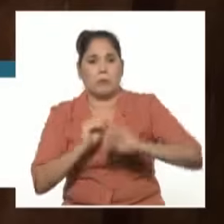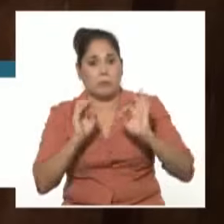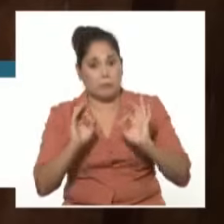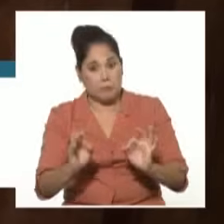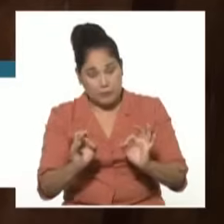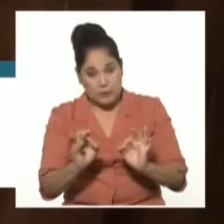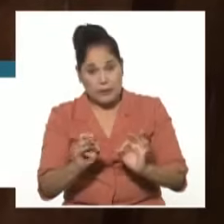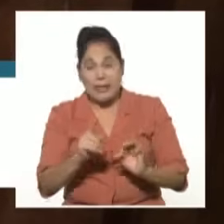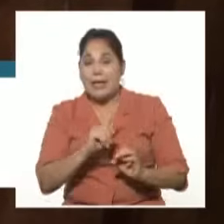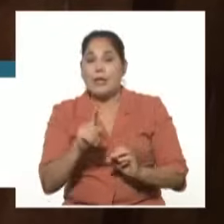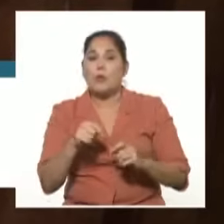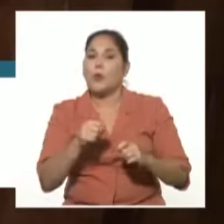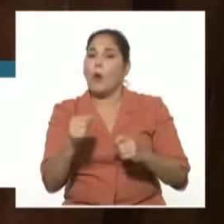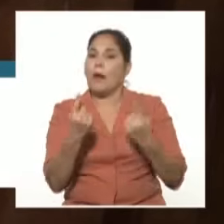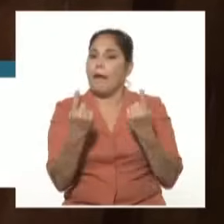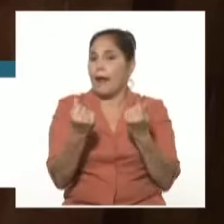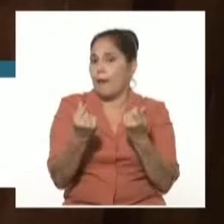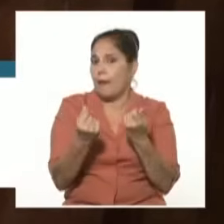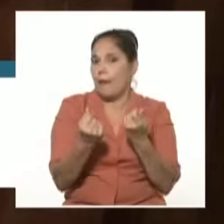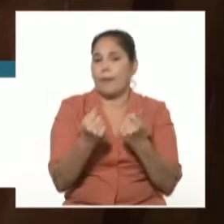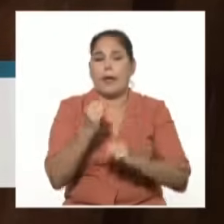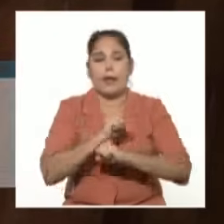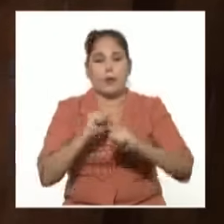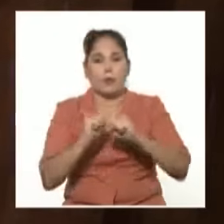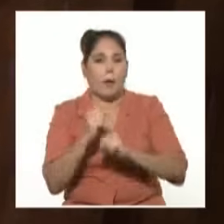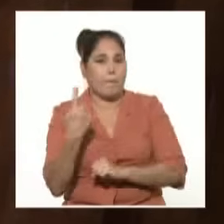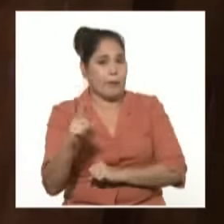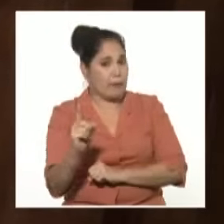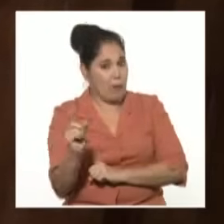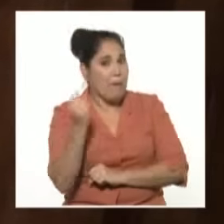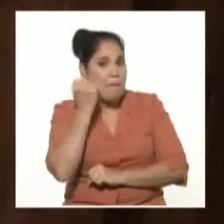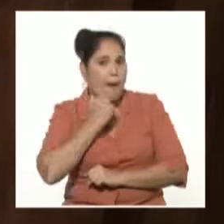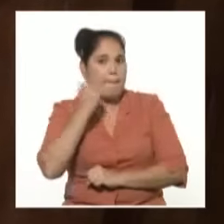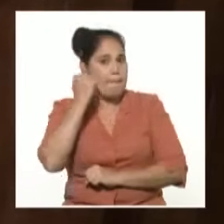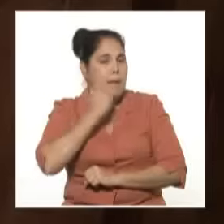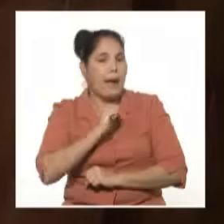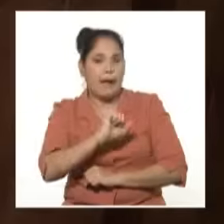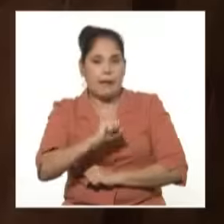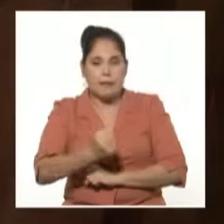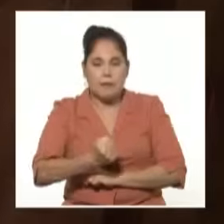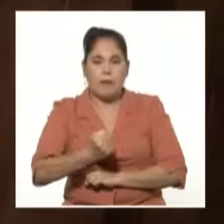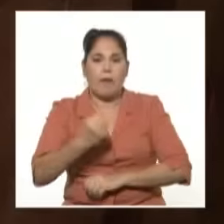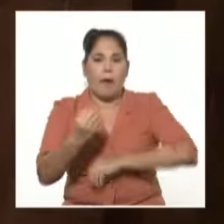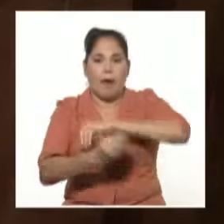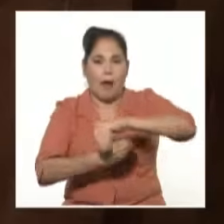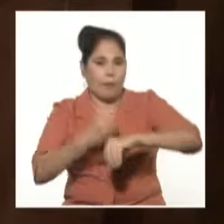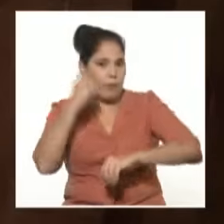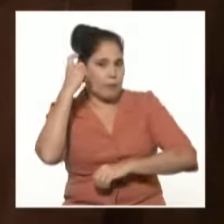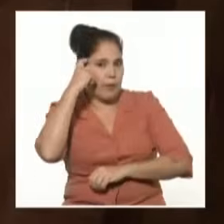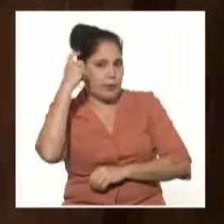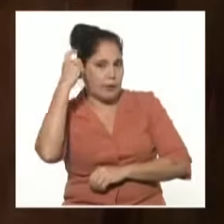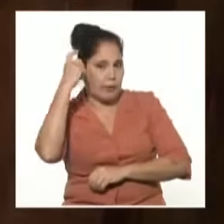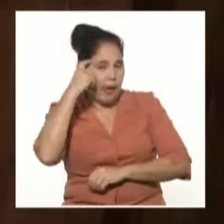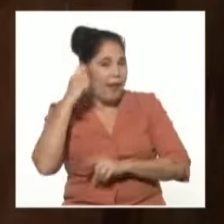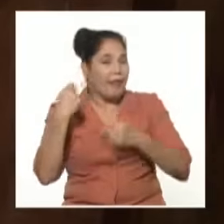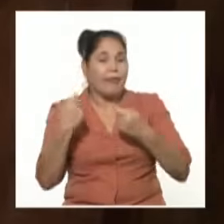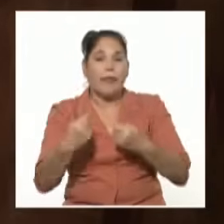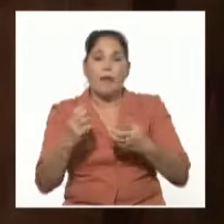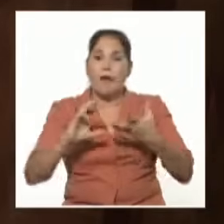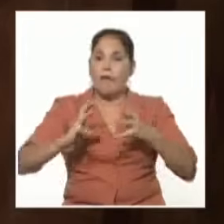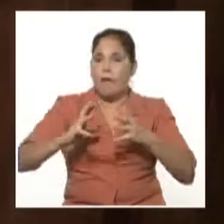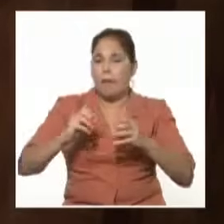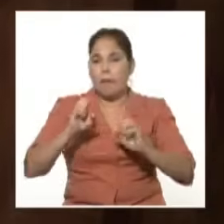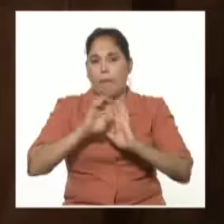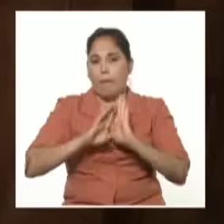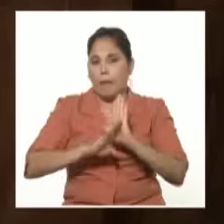que no solo deben ser económicas y estructurales, también exigen un cambio de mentalidad en cuanto a las formas y